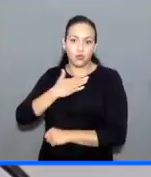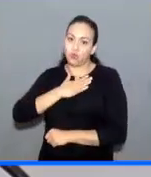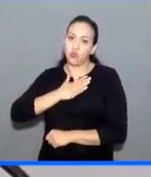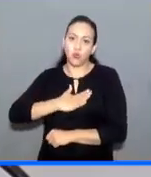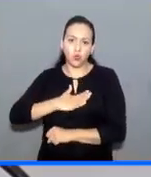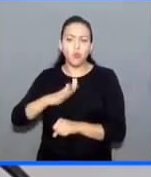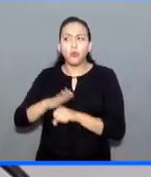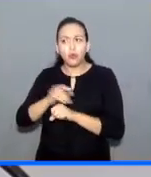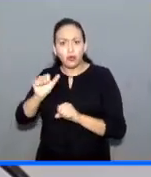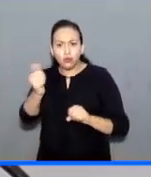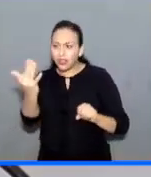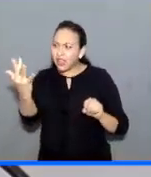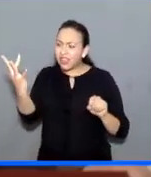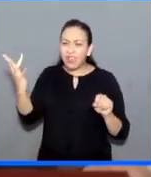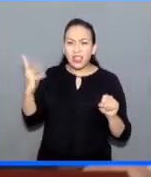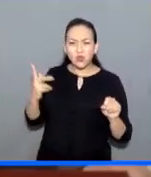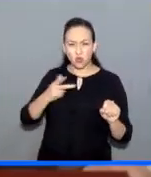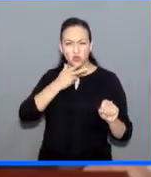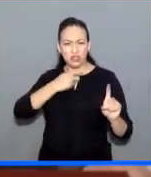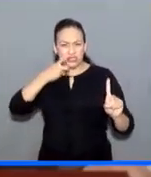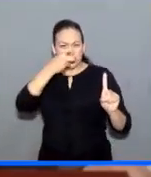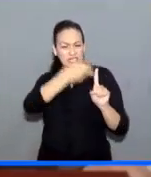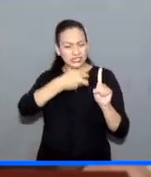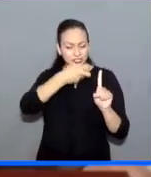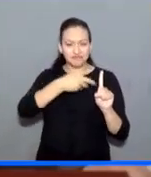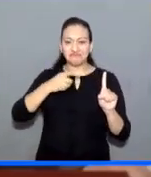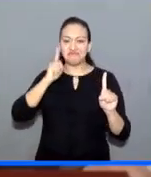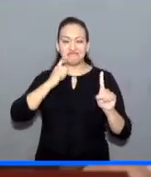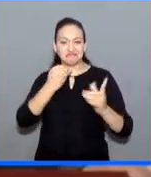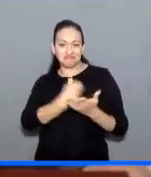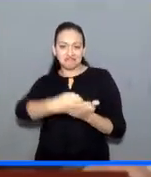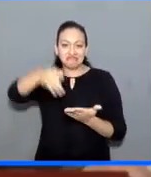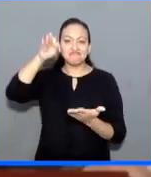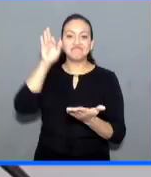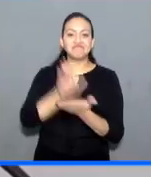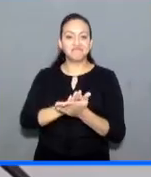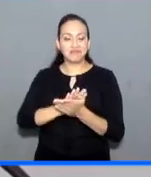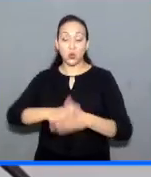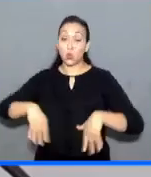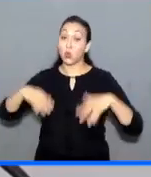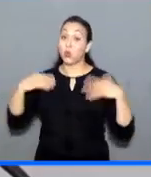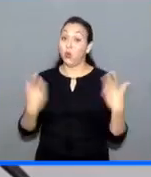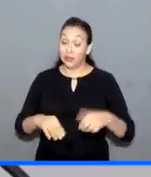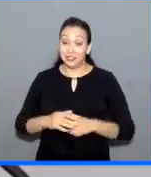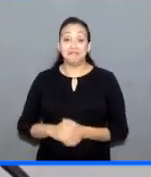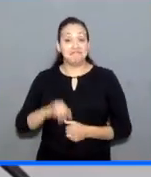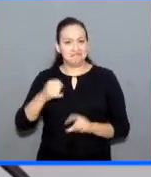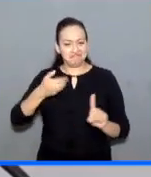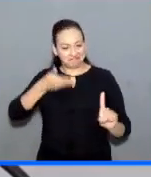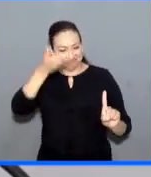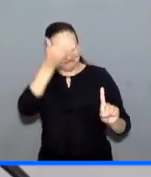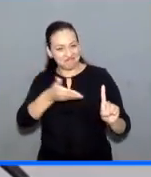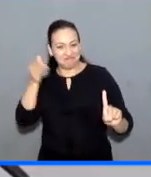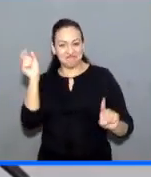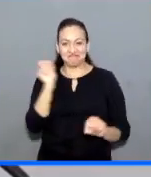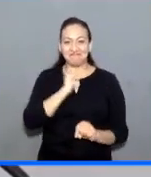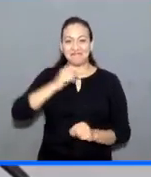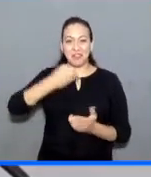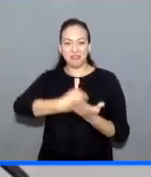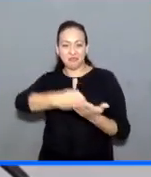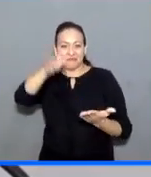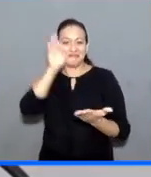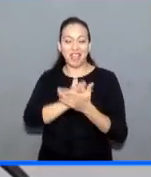Y eso es un ejemplo. Valentía. Sí, para todas y todos los mexicanos. Y para